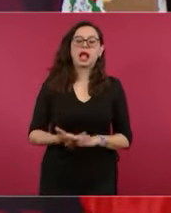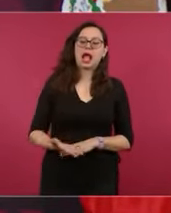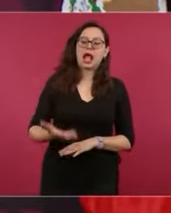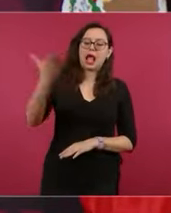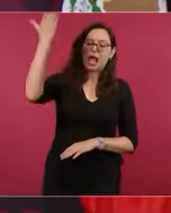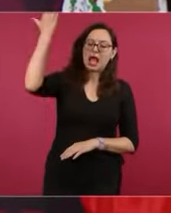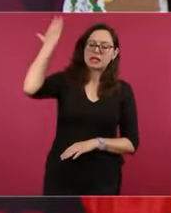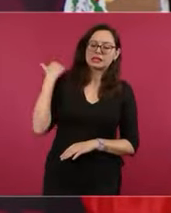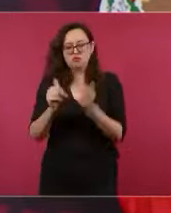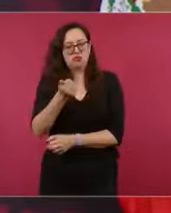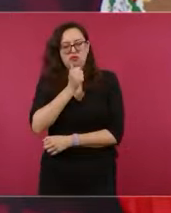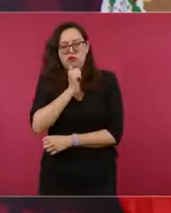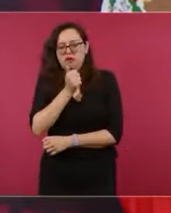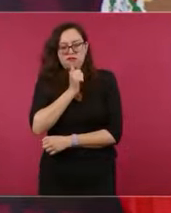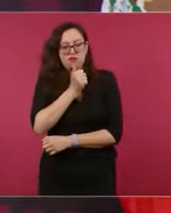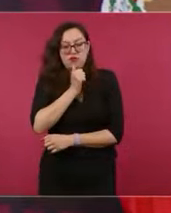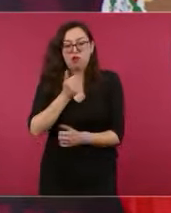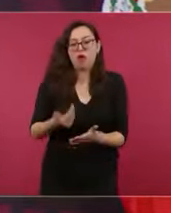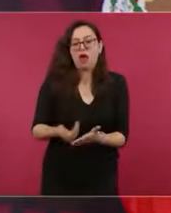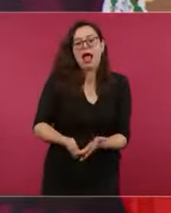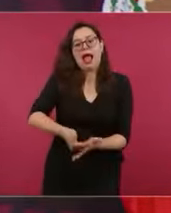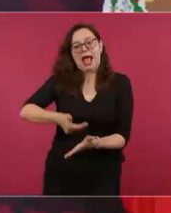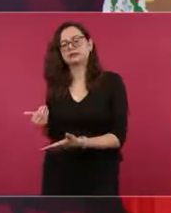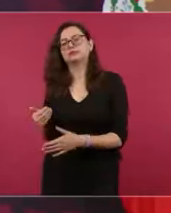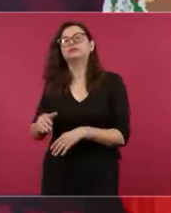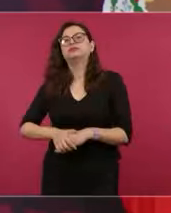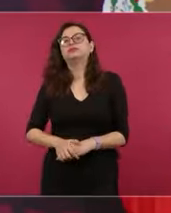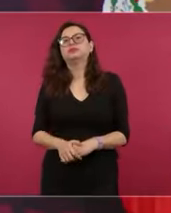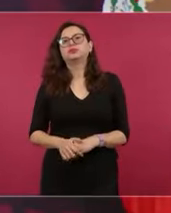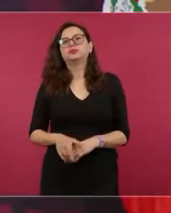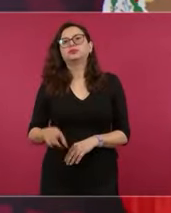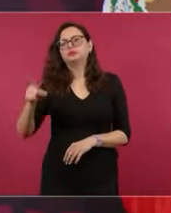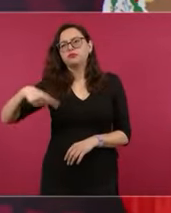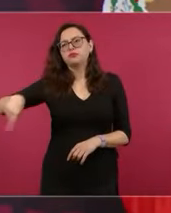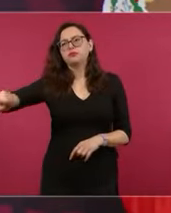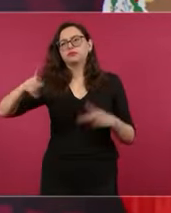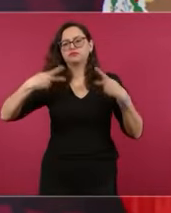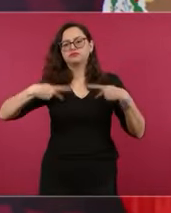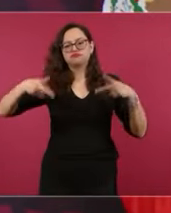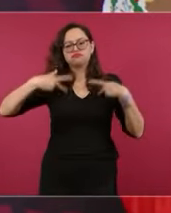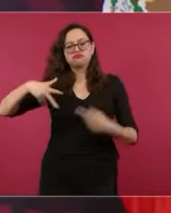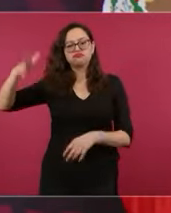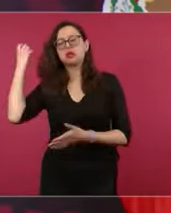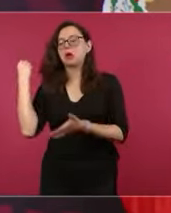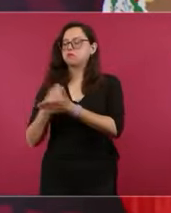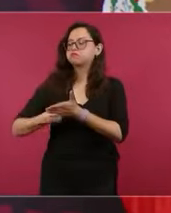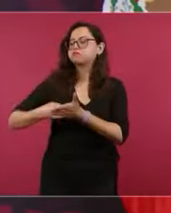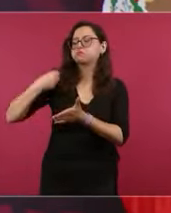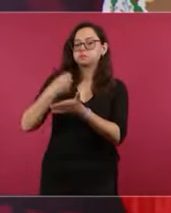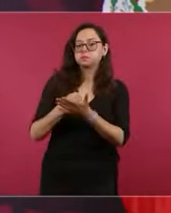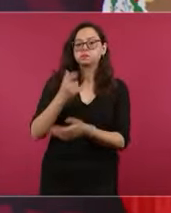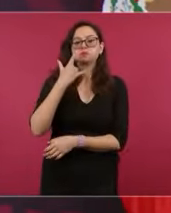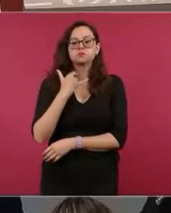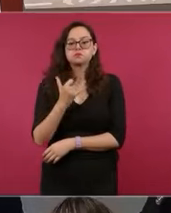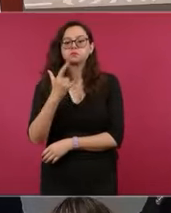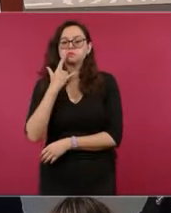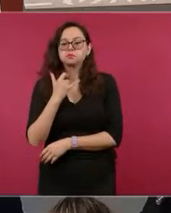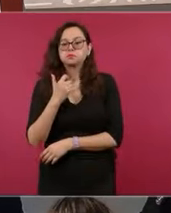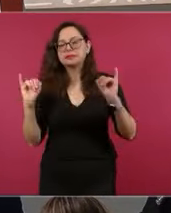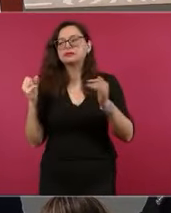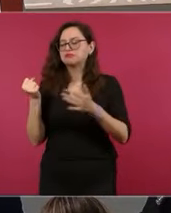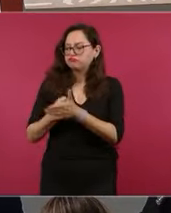varios dirigentes que luchaban por la democracia, por la justicia y por la independencia de